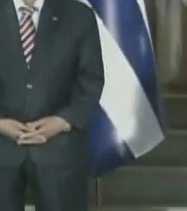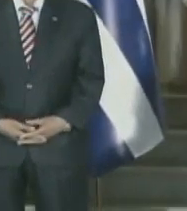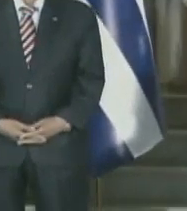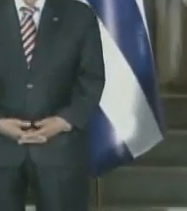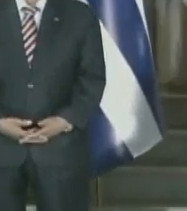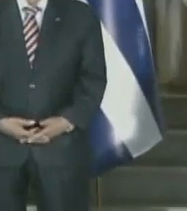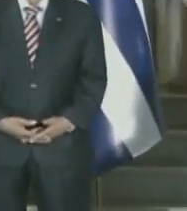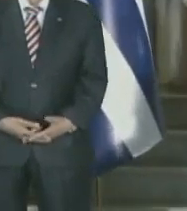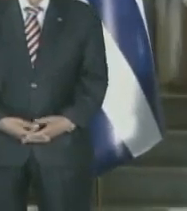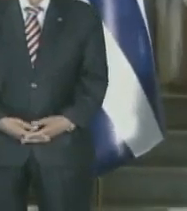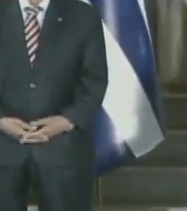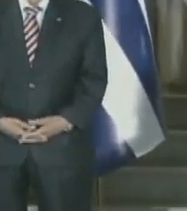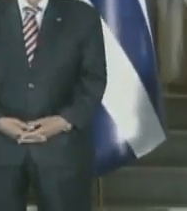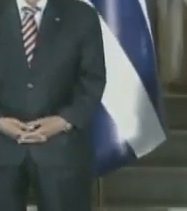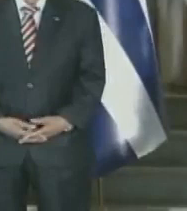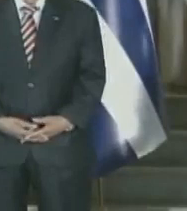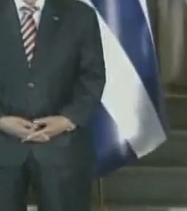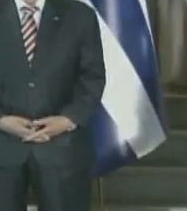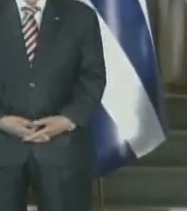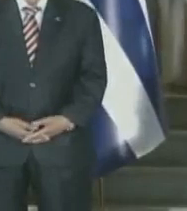Y bueno, hemos ajustado,